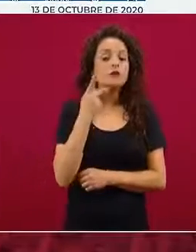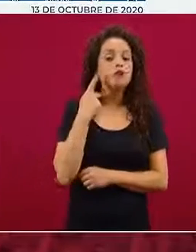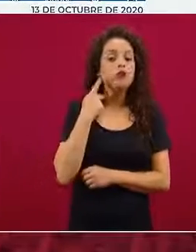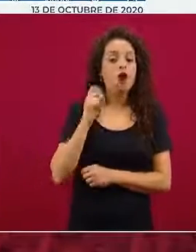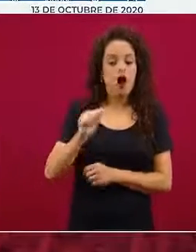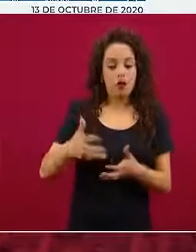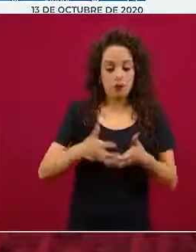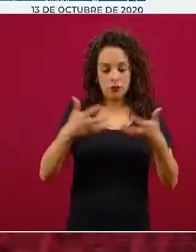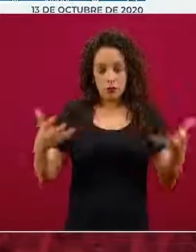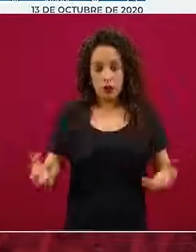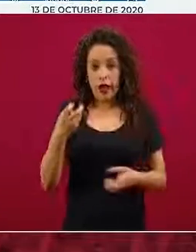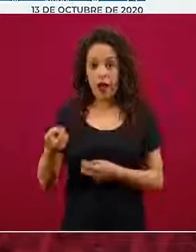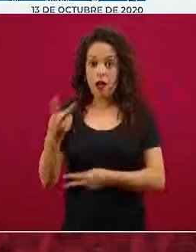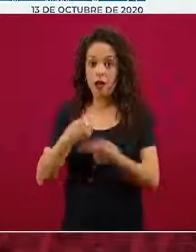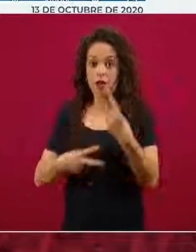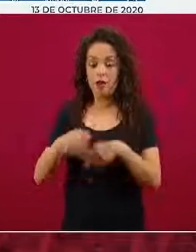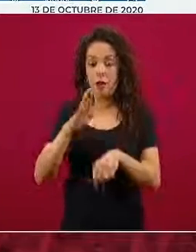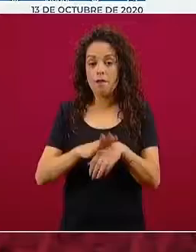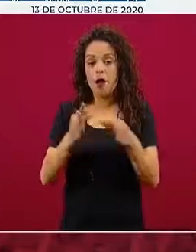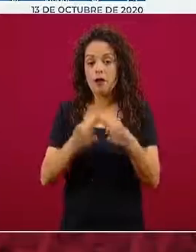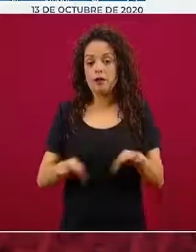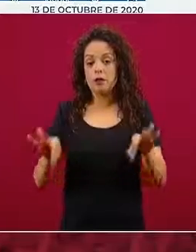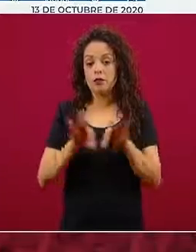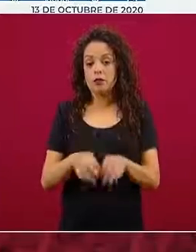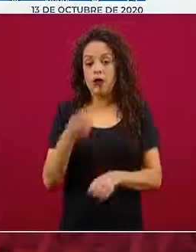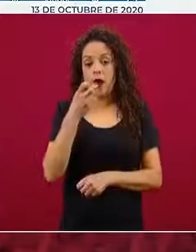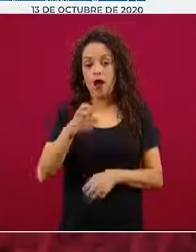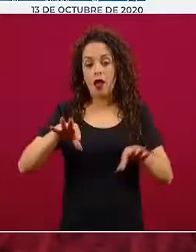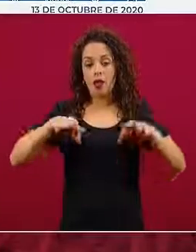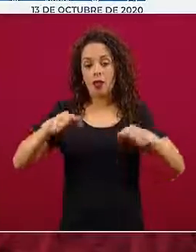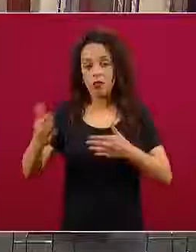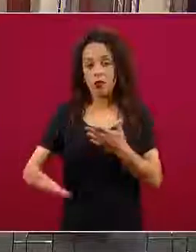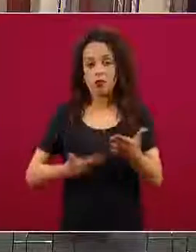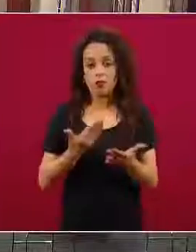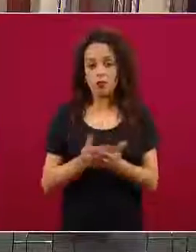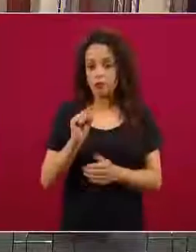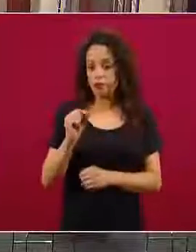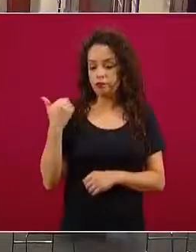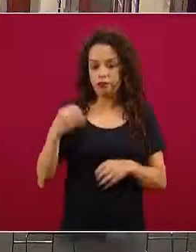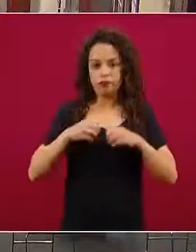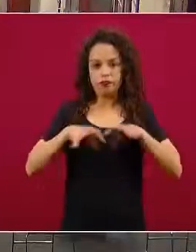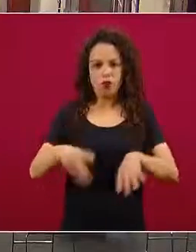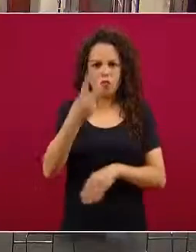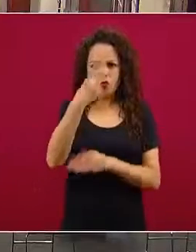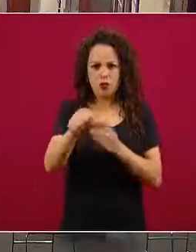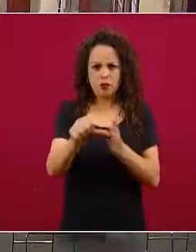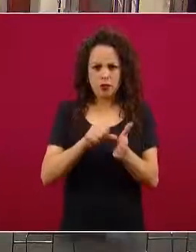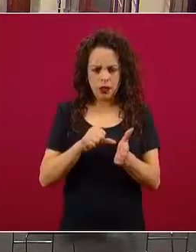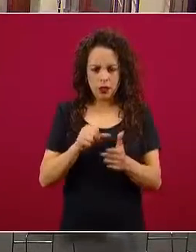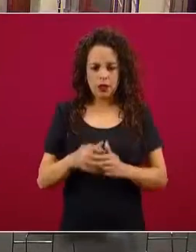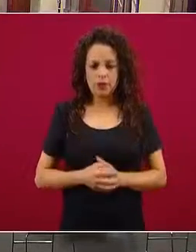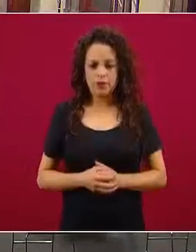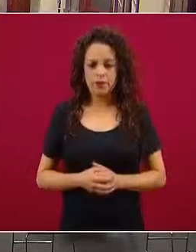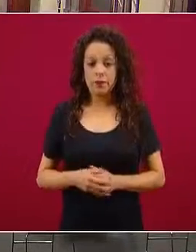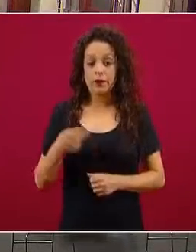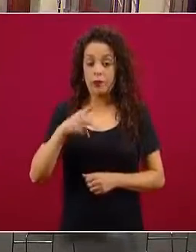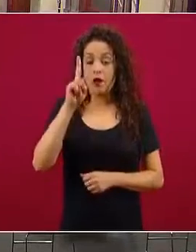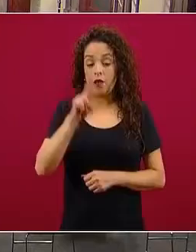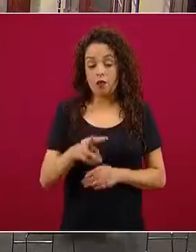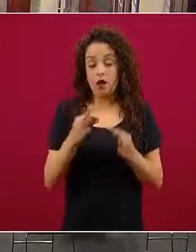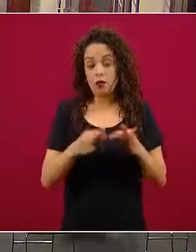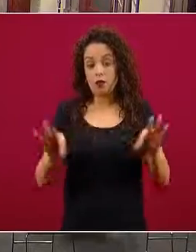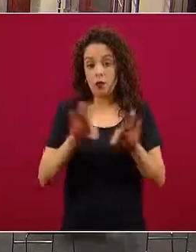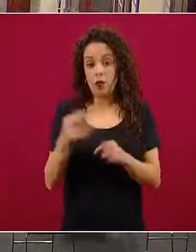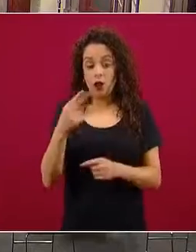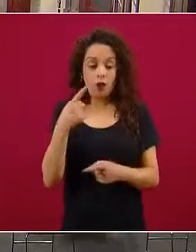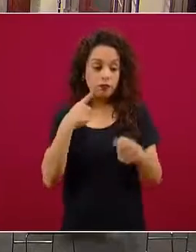la relevancia de este documento que acabamos de publicar hace más o menos 2 meses, pero que vale la pena discutir y que es